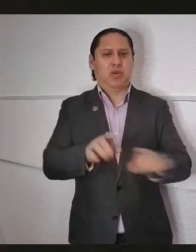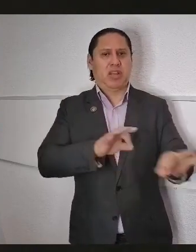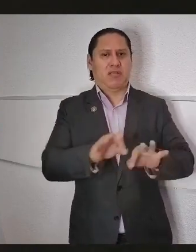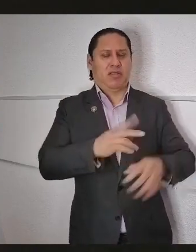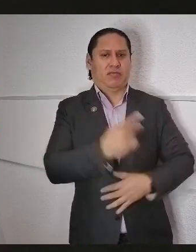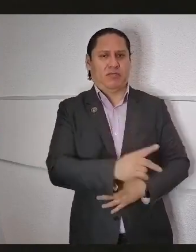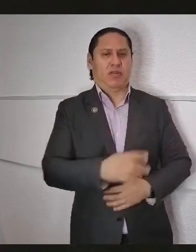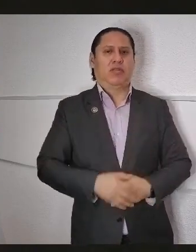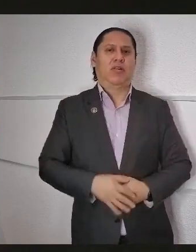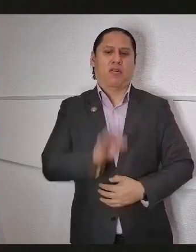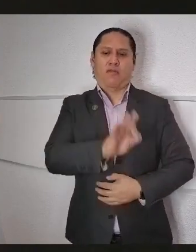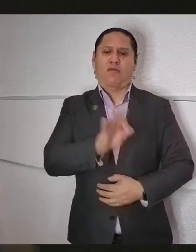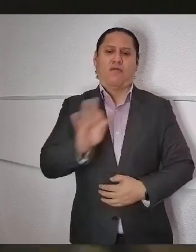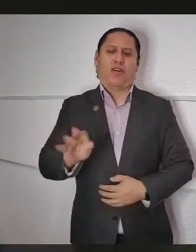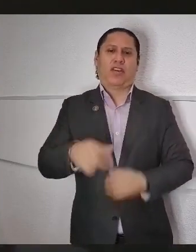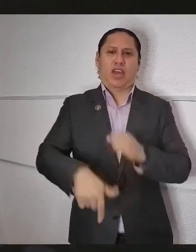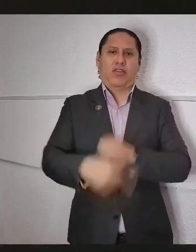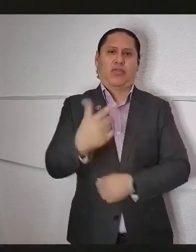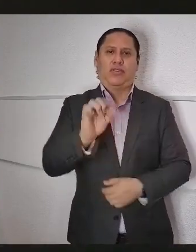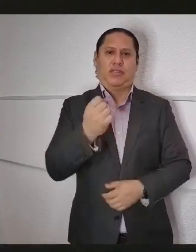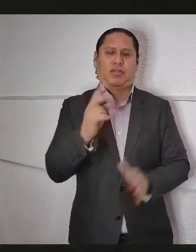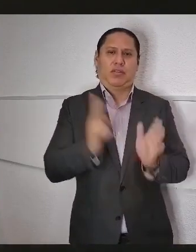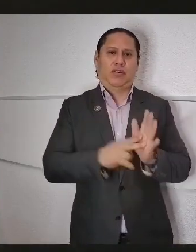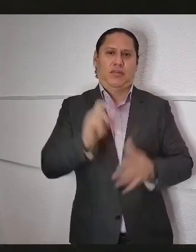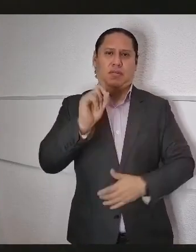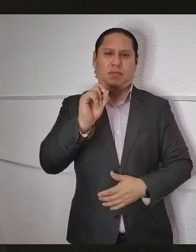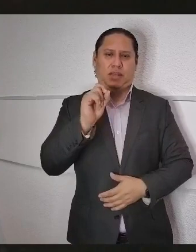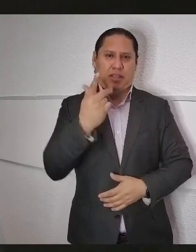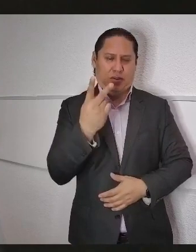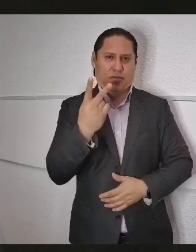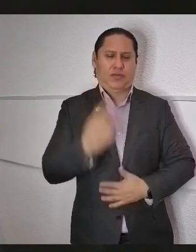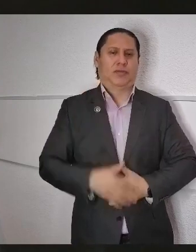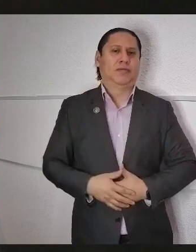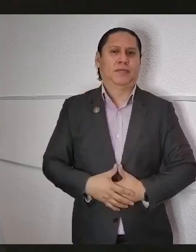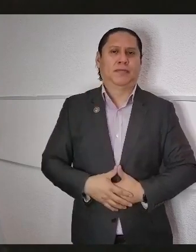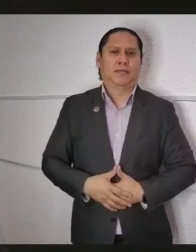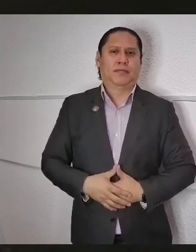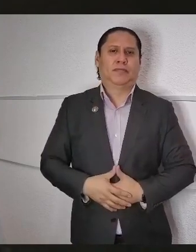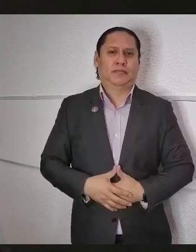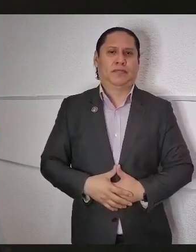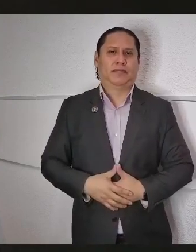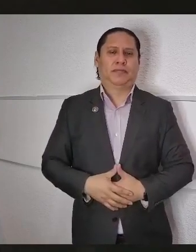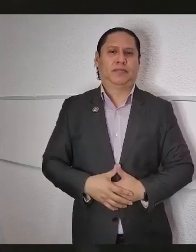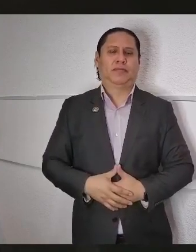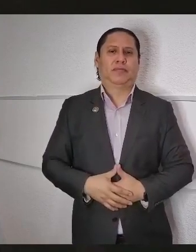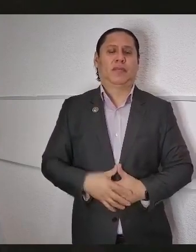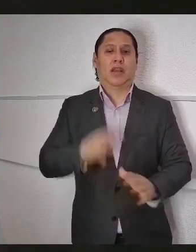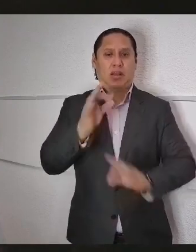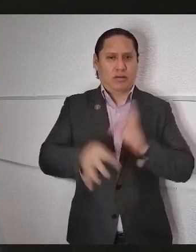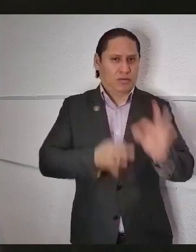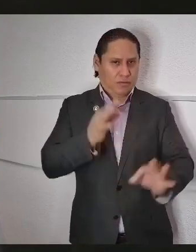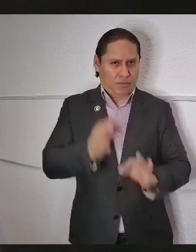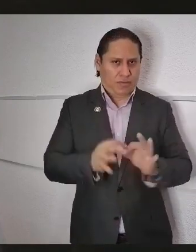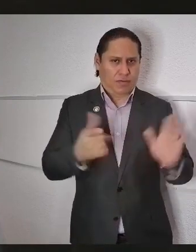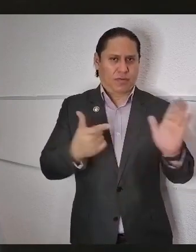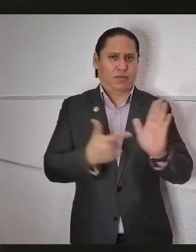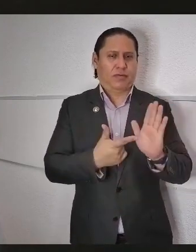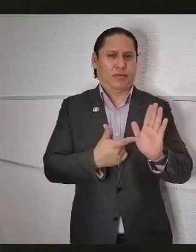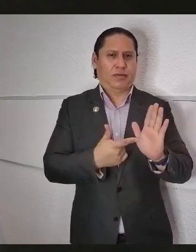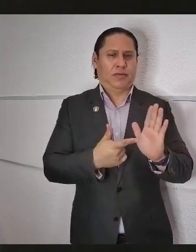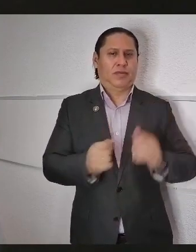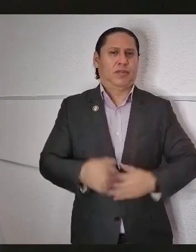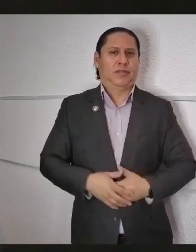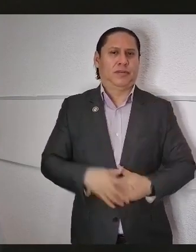a partir del día 12 de septiembre del 2022. En consecuencia, de conformidad